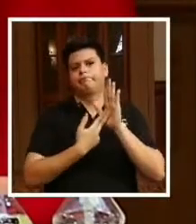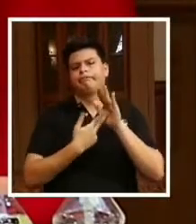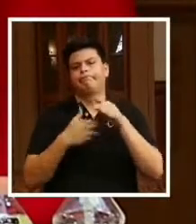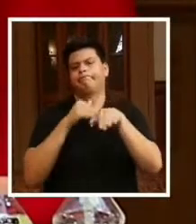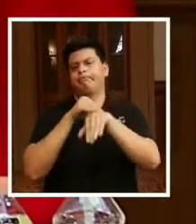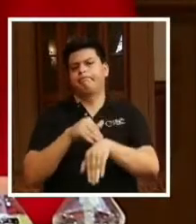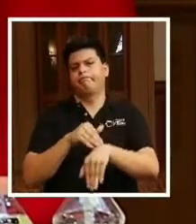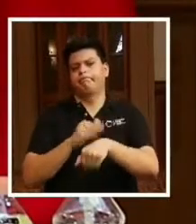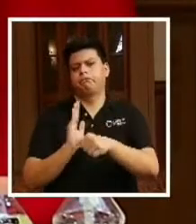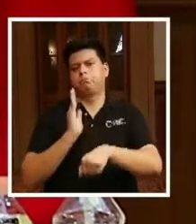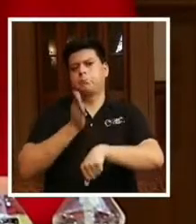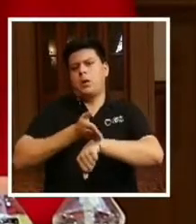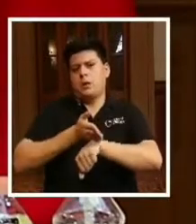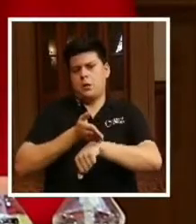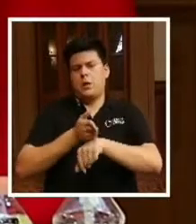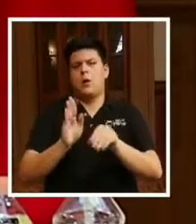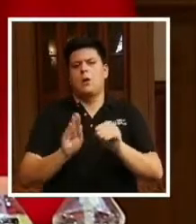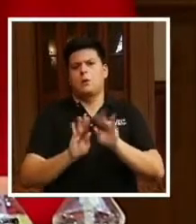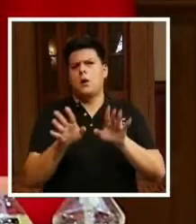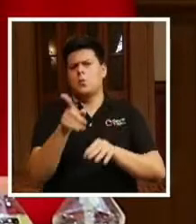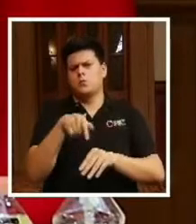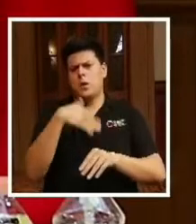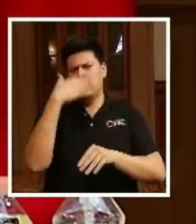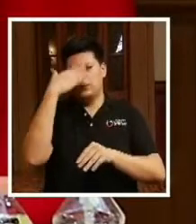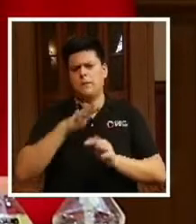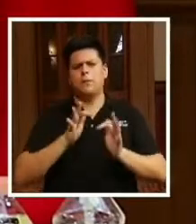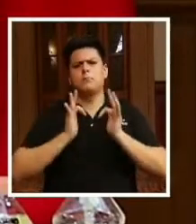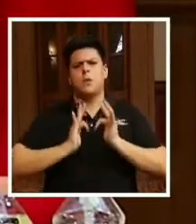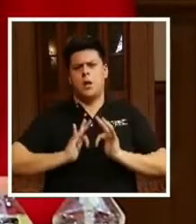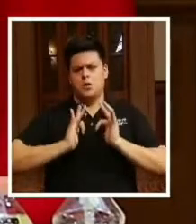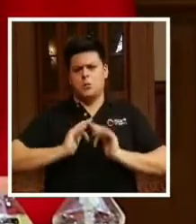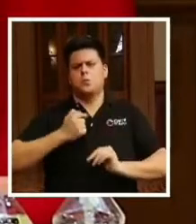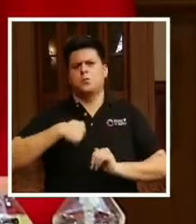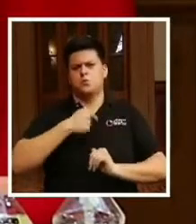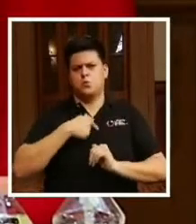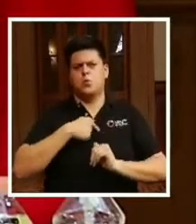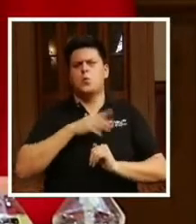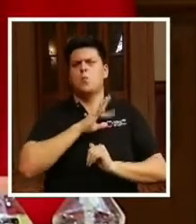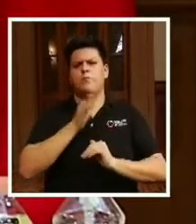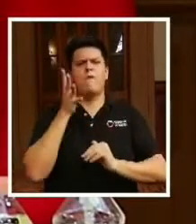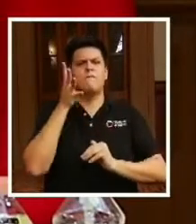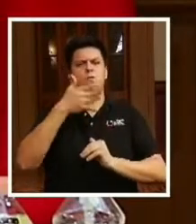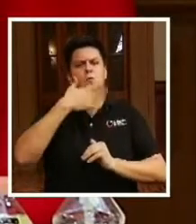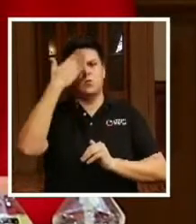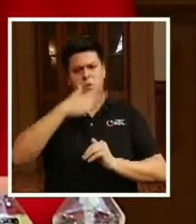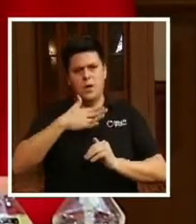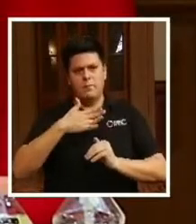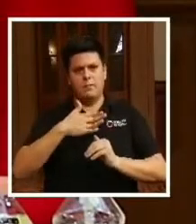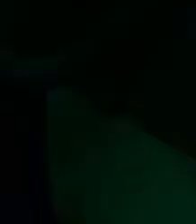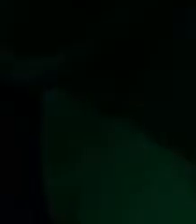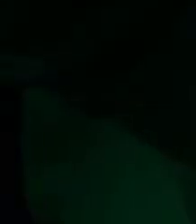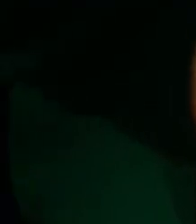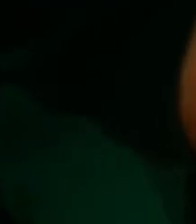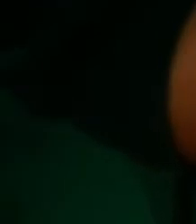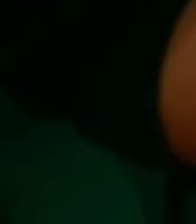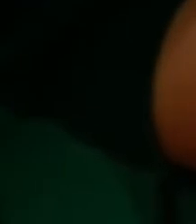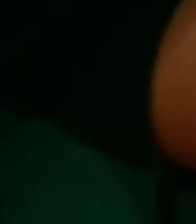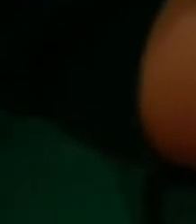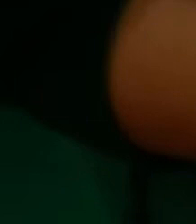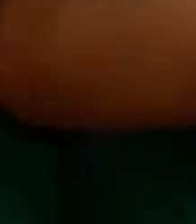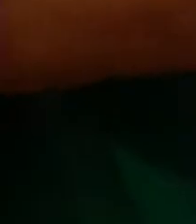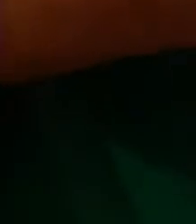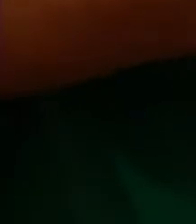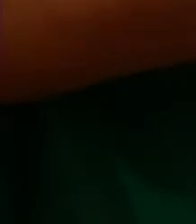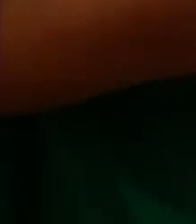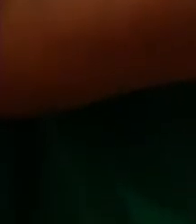estén tranquilos porque si hay una manera efectiva segura de saber si esto ocurrió o no más allá del vídeo la funcionaria aclaró